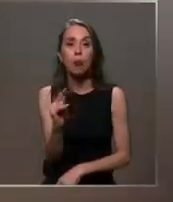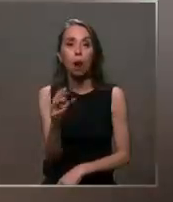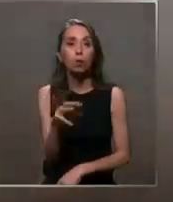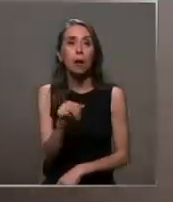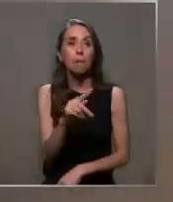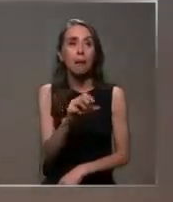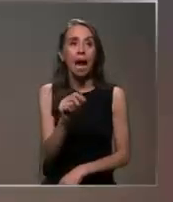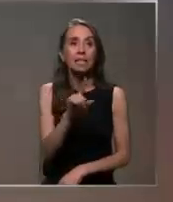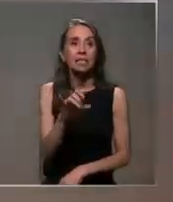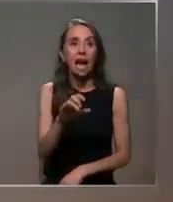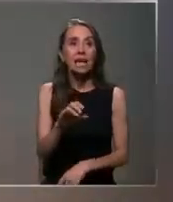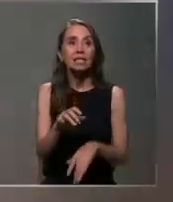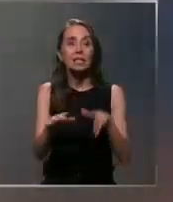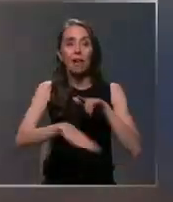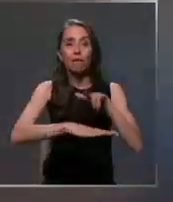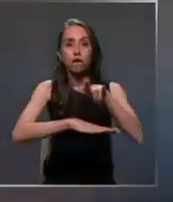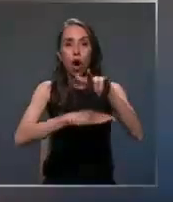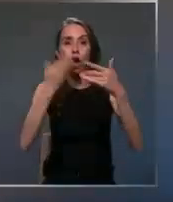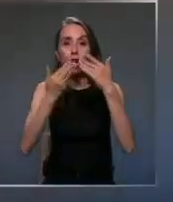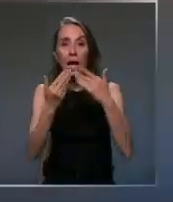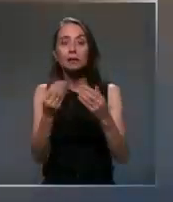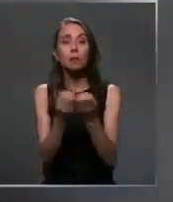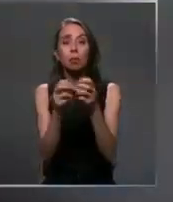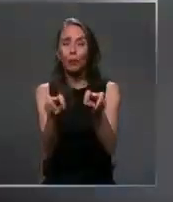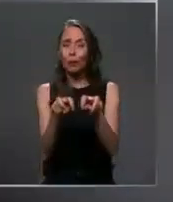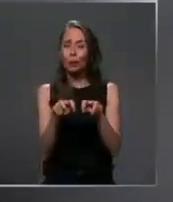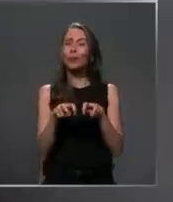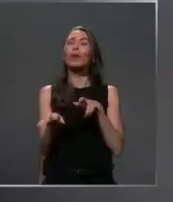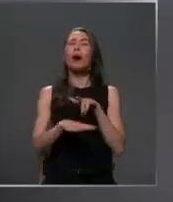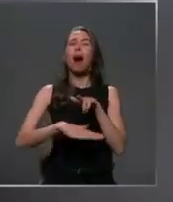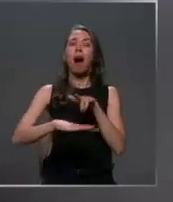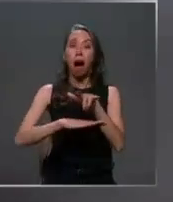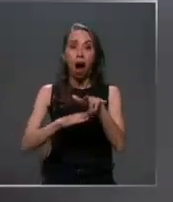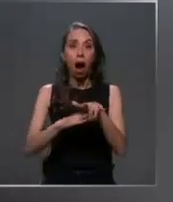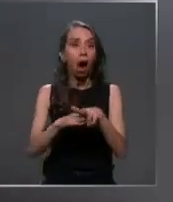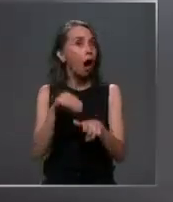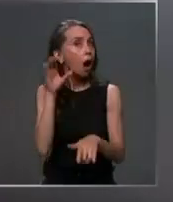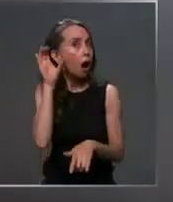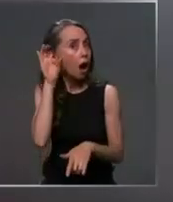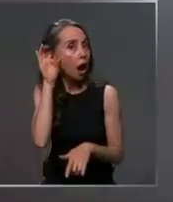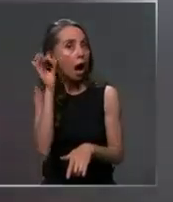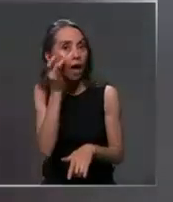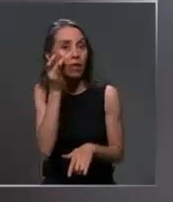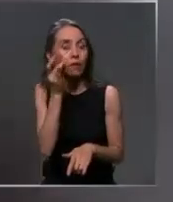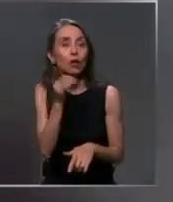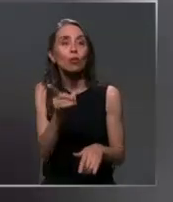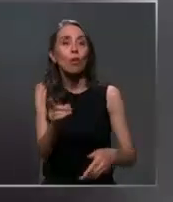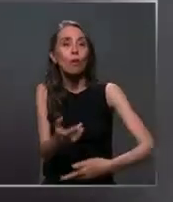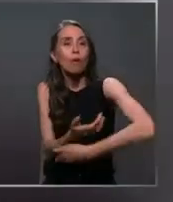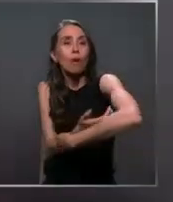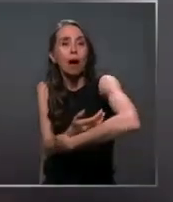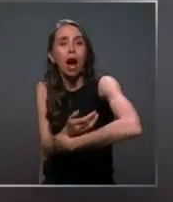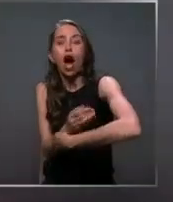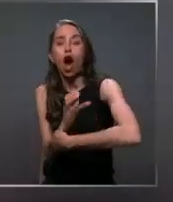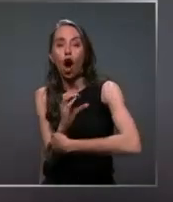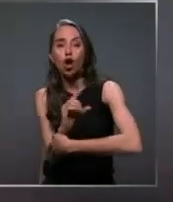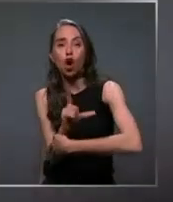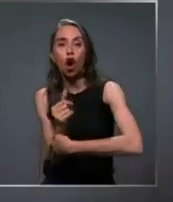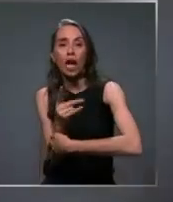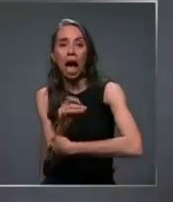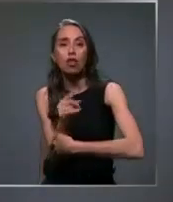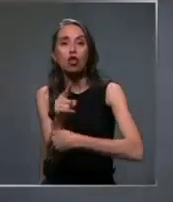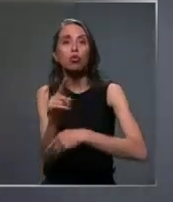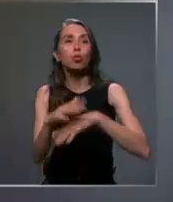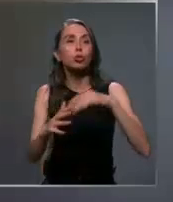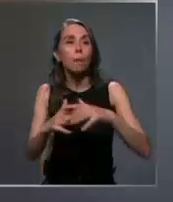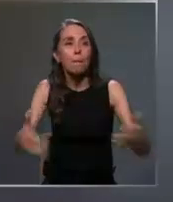en medio de un vuelo? Eso fue lo que le pasó a cientos de viajeros que pudieron disfrutar de la canción Colgando en tus manos en vivo. Todo esto para